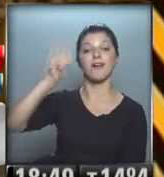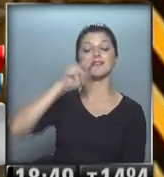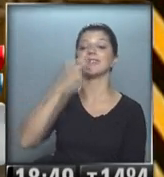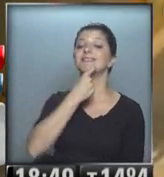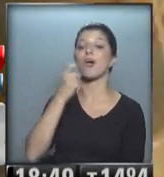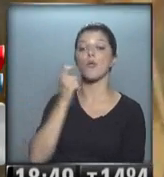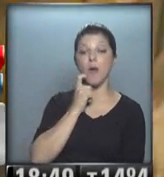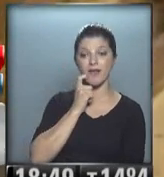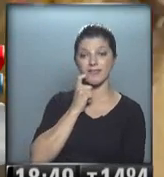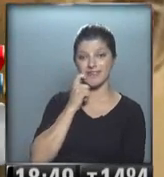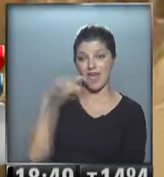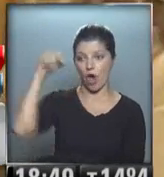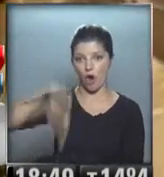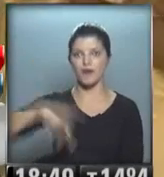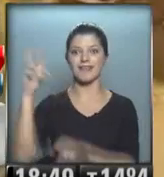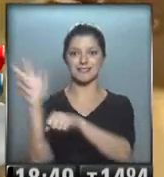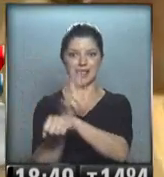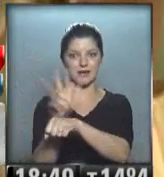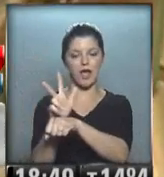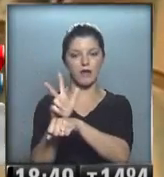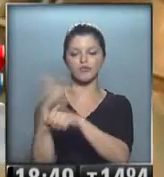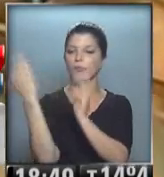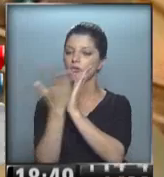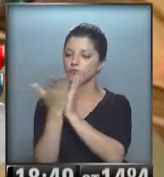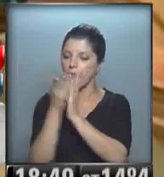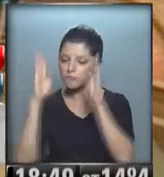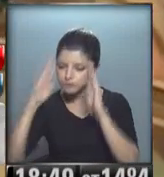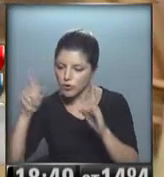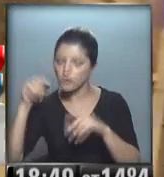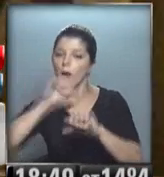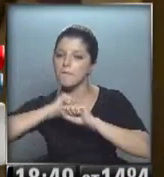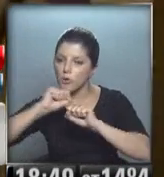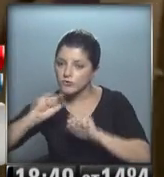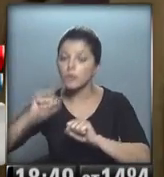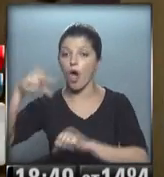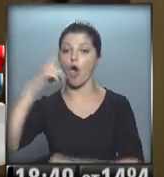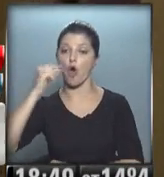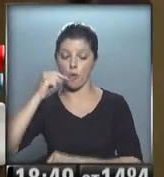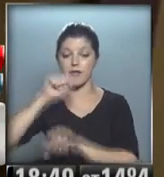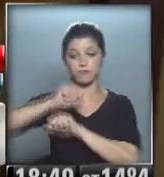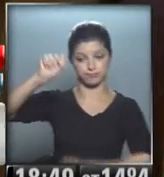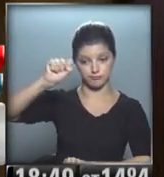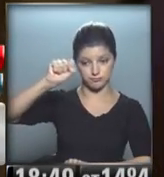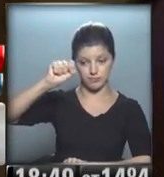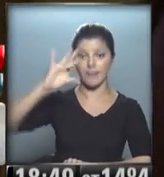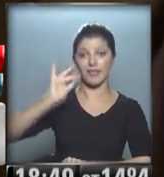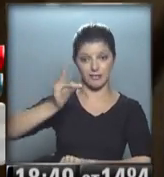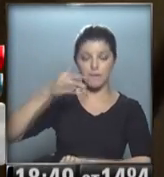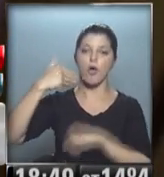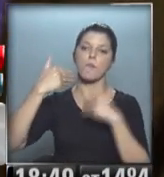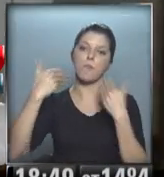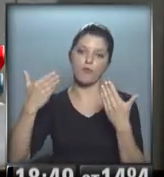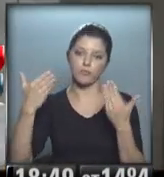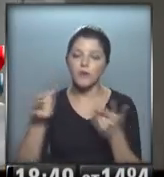una tecnicatura para manejo de explosivos, donde los chicos se reciben a fin de año y por supuesto van a